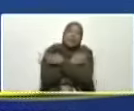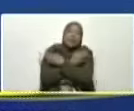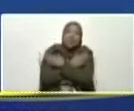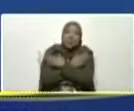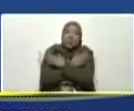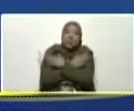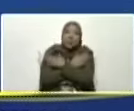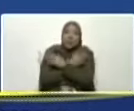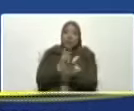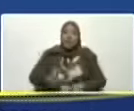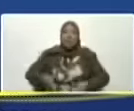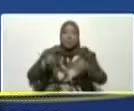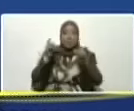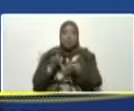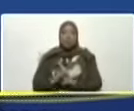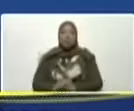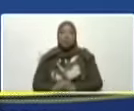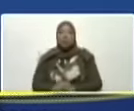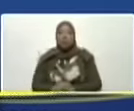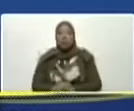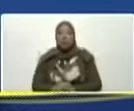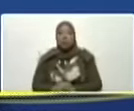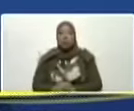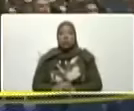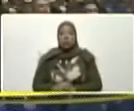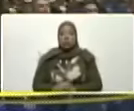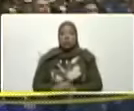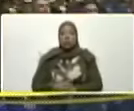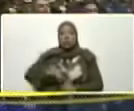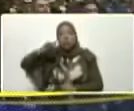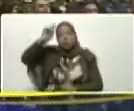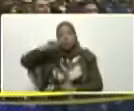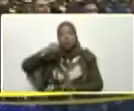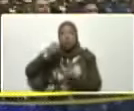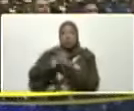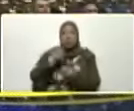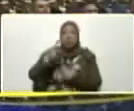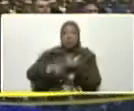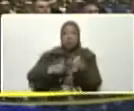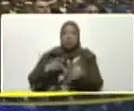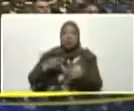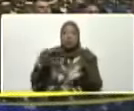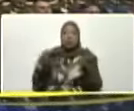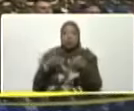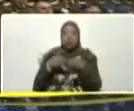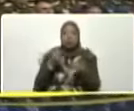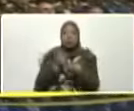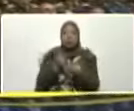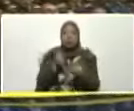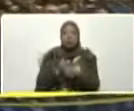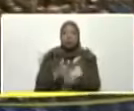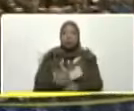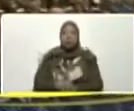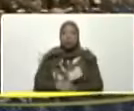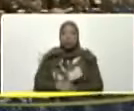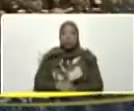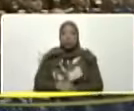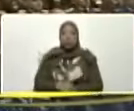Felicitaciones. Autorizado. Al grado de capitán y teniente de navío.